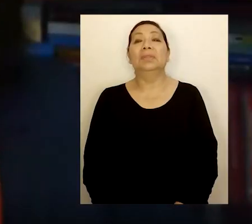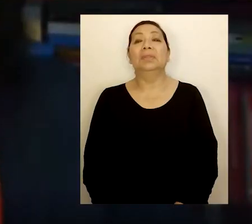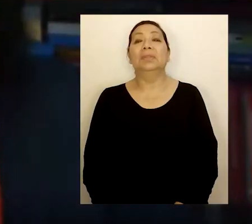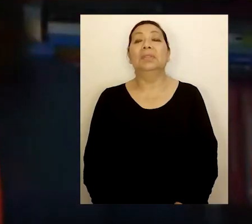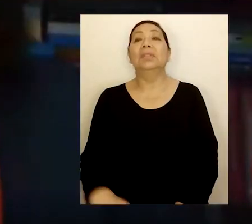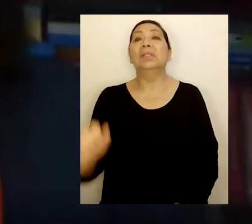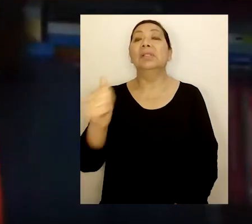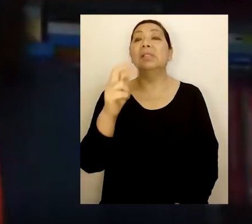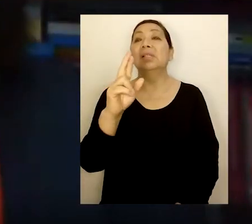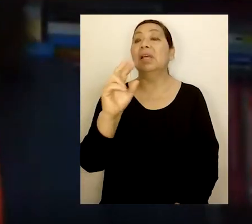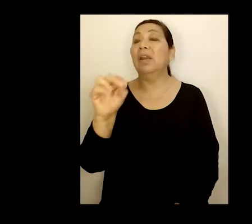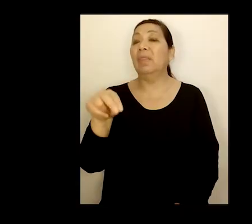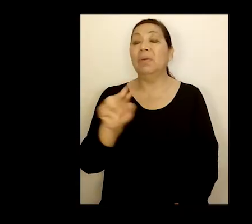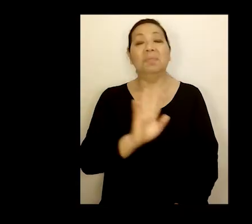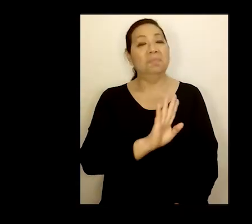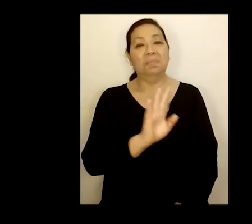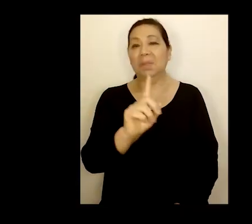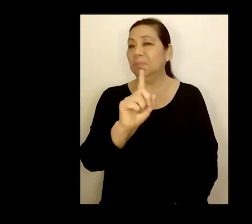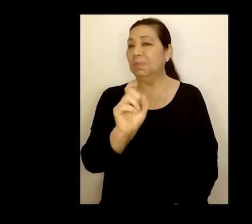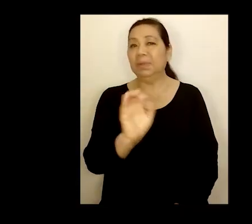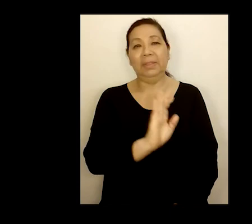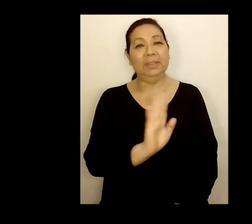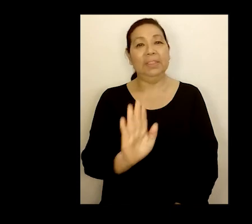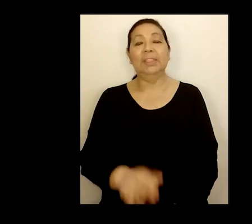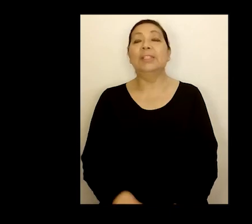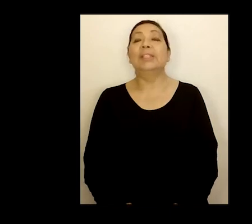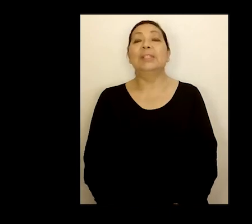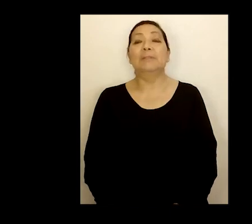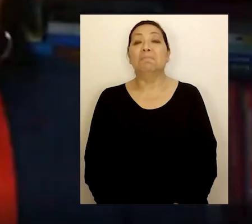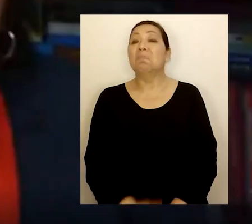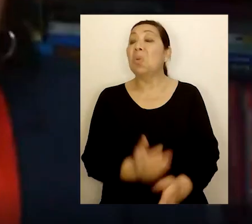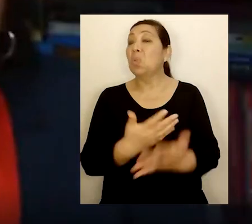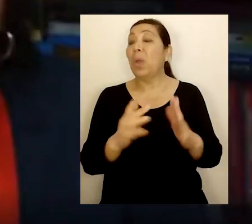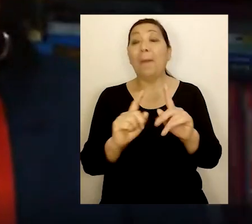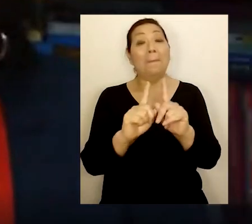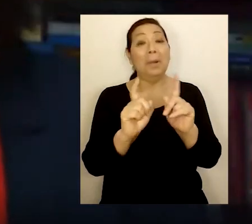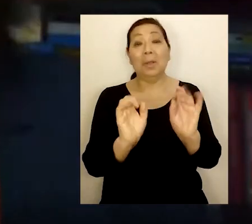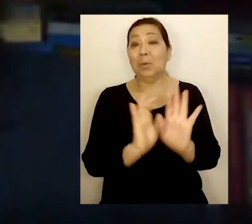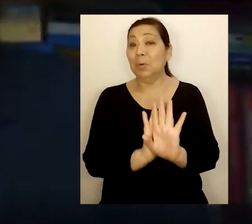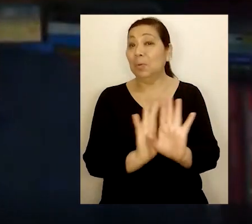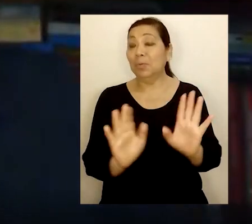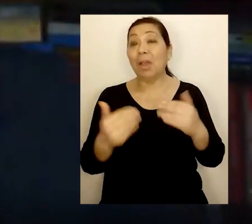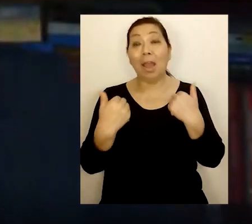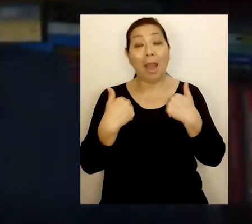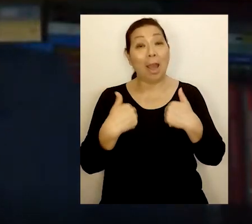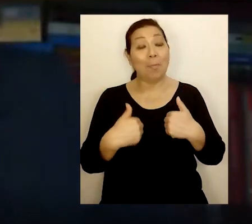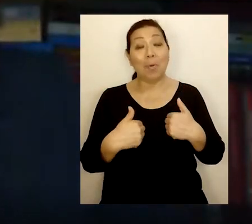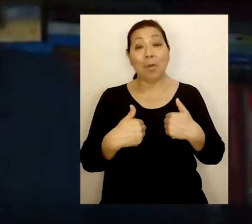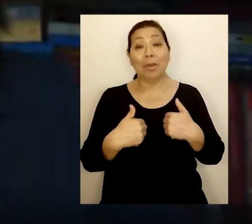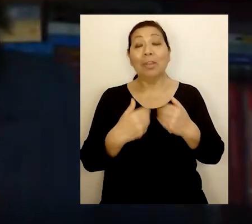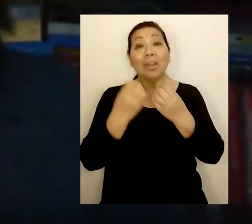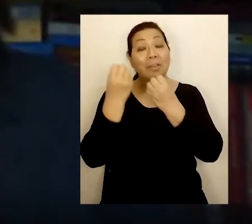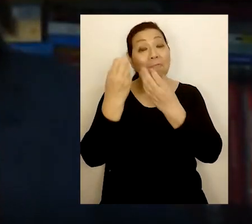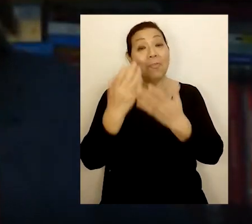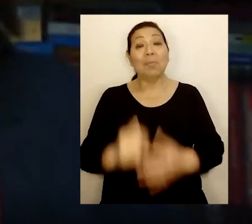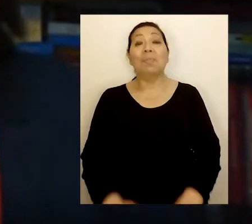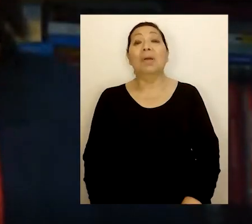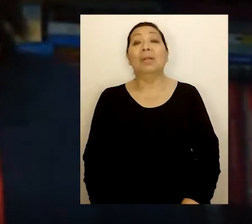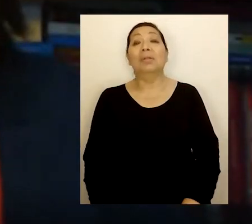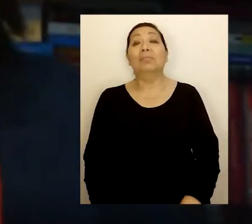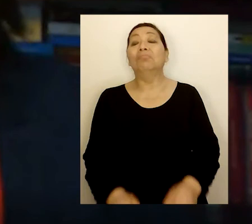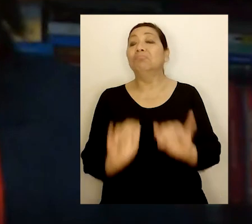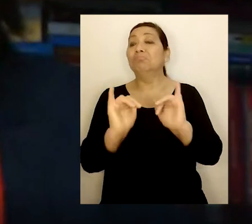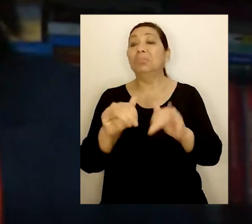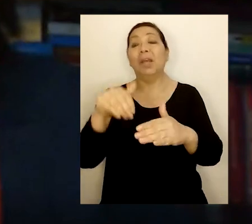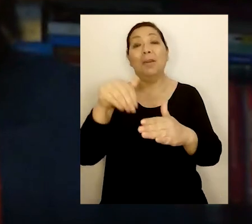José Luis Ardón. No tengo preguntas, gracias. Bueno, no habiendo preguntas que formular a los abogados que han informado, la